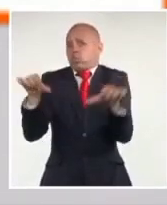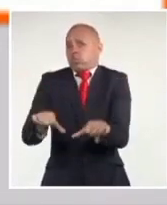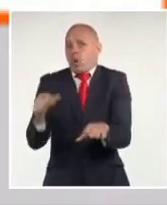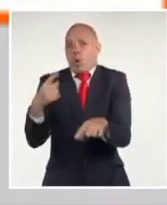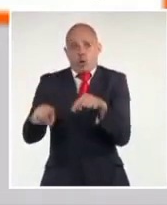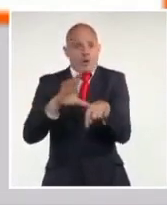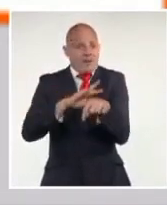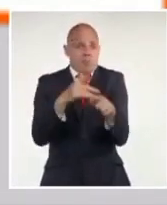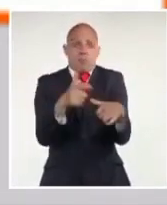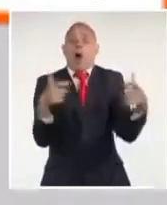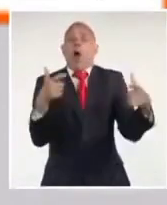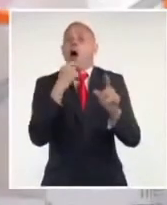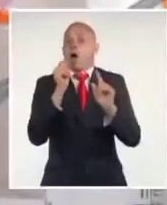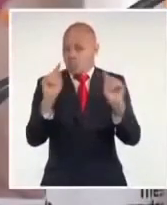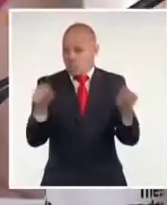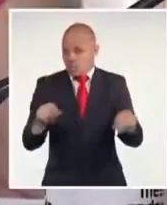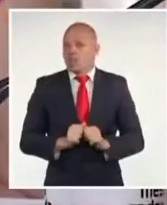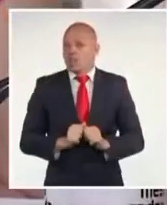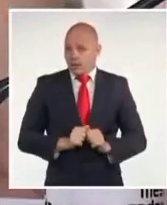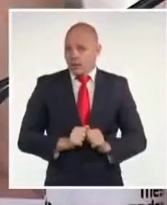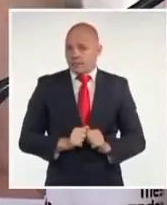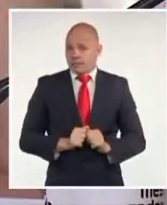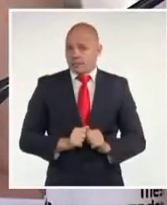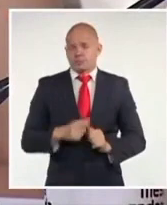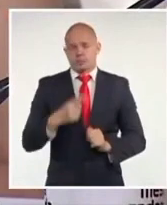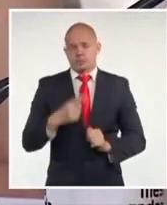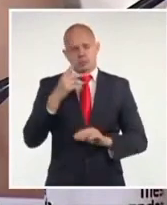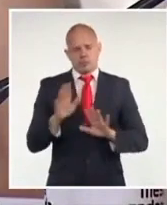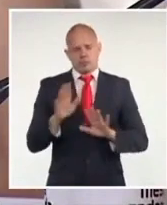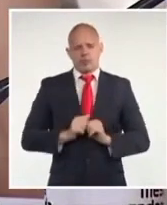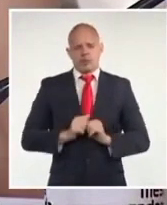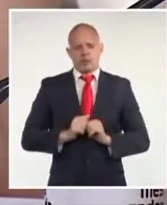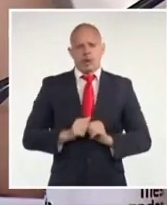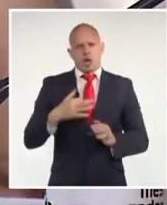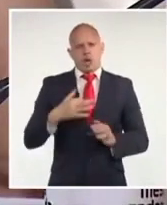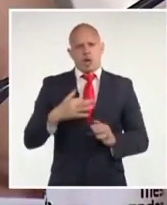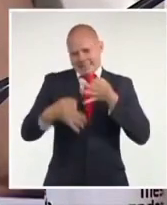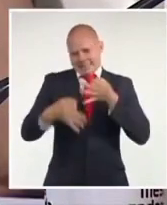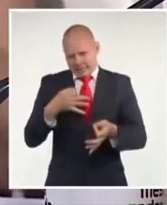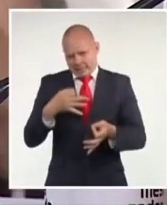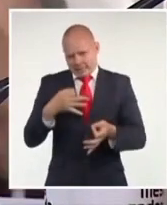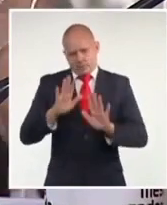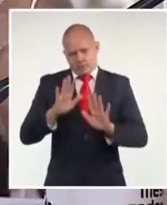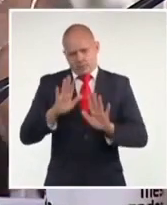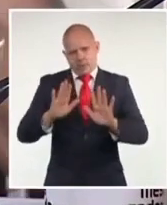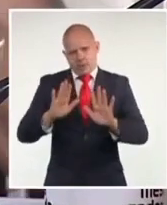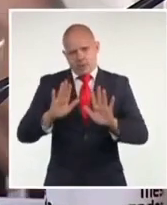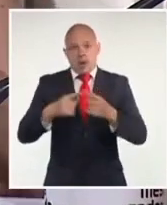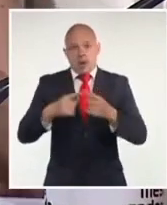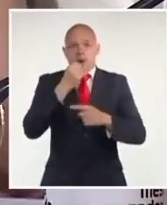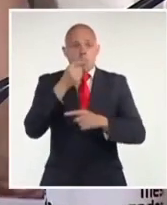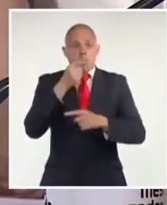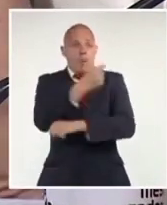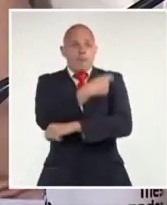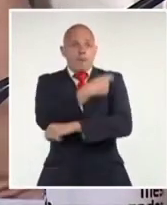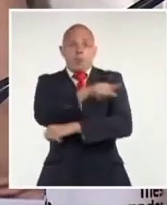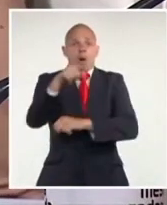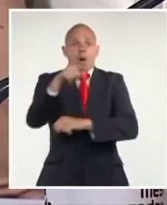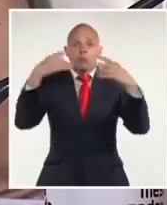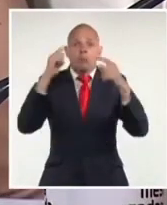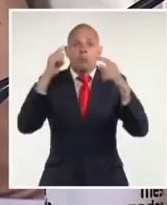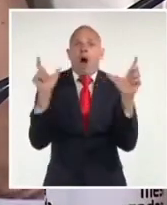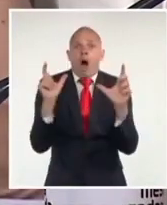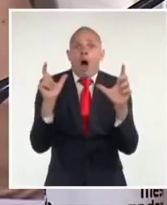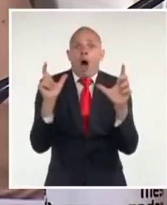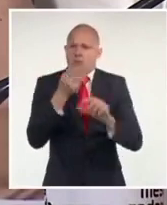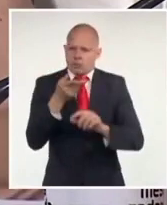porque bueno, no quiero dejar la imagen, bueno, imagínate tú, con estas variantes, ya, no hay nada que hacer, ya esto